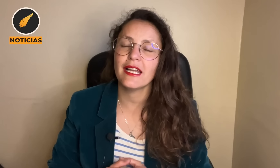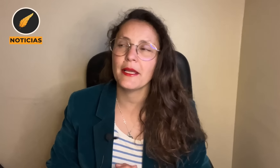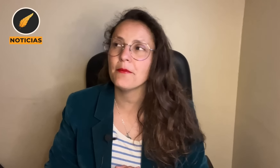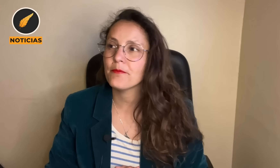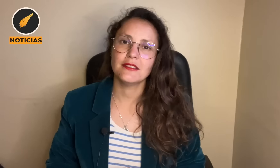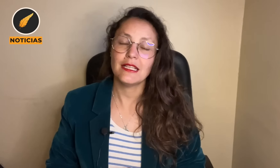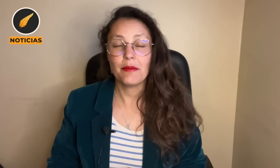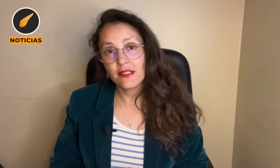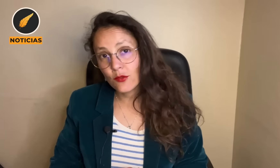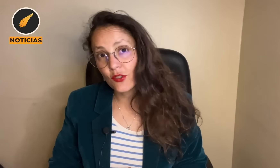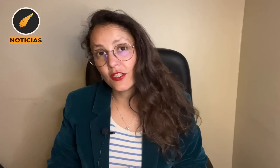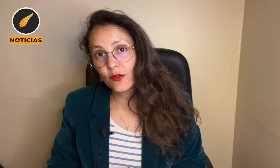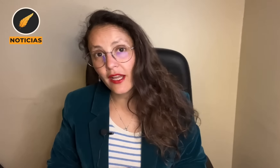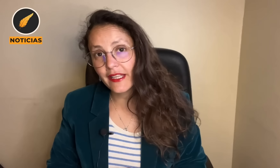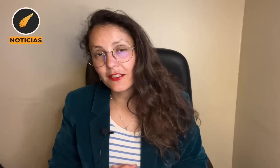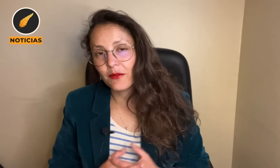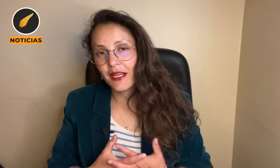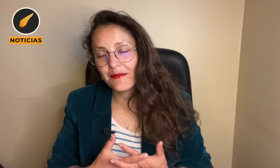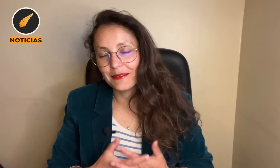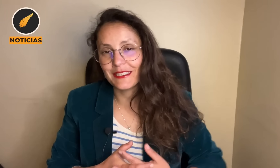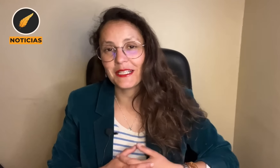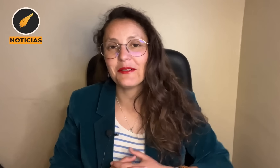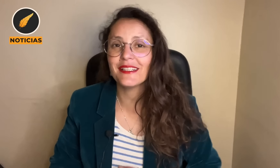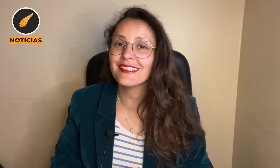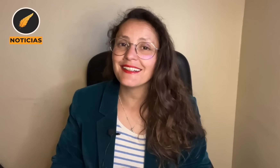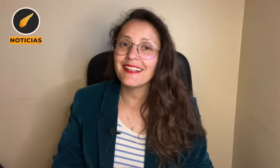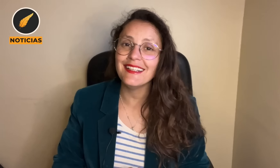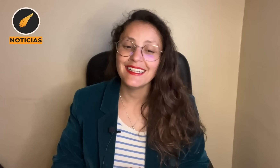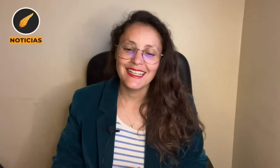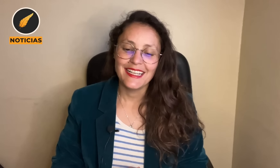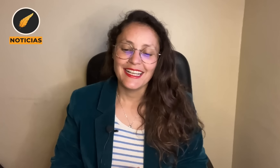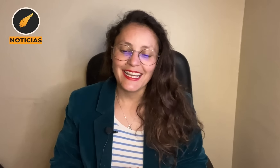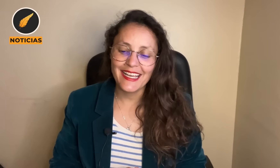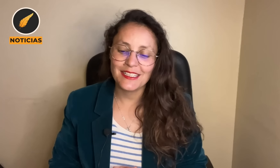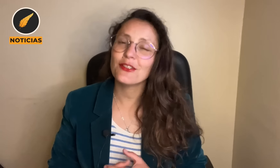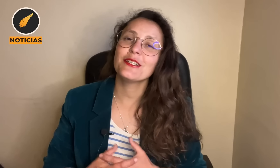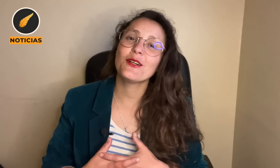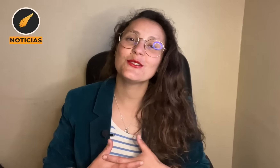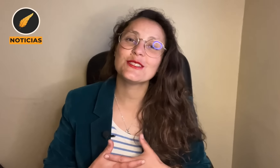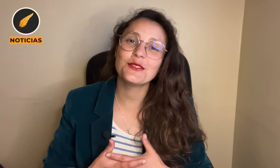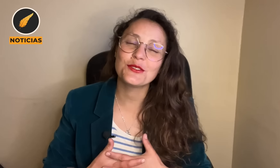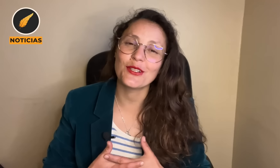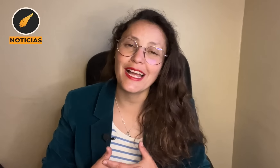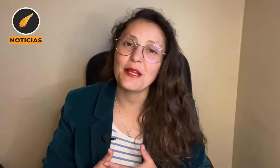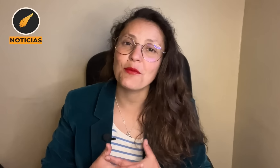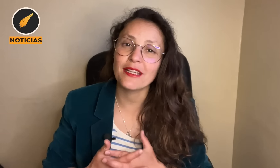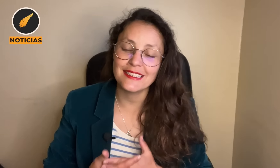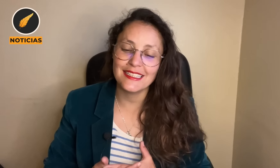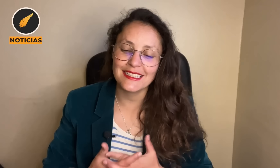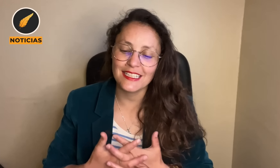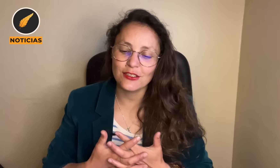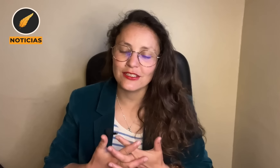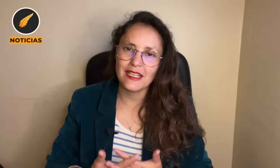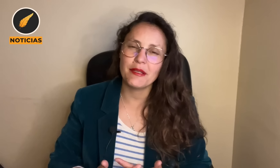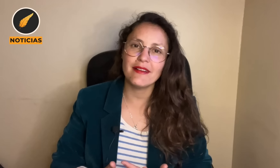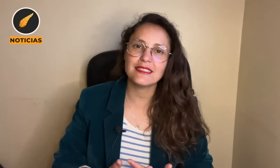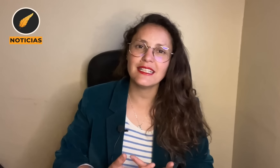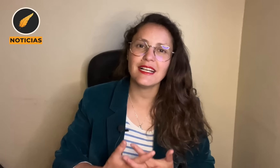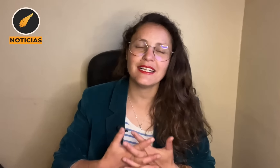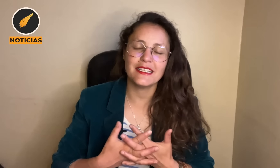de la ley de persecución tributaria, como las bautizamos en este canal, son inconstitucionales porque atentan en contra